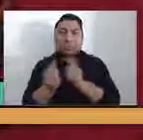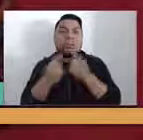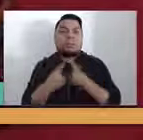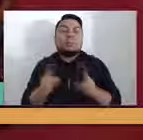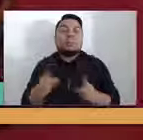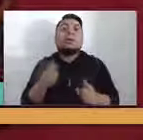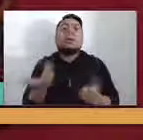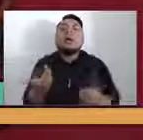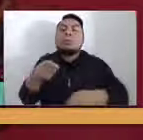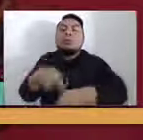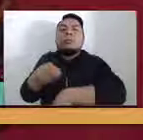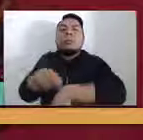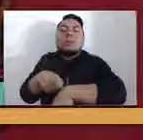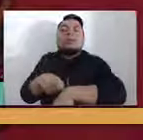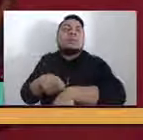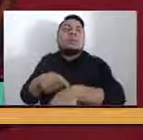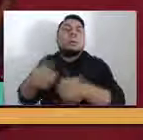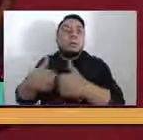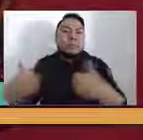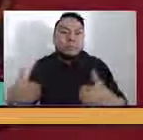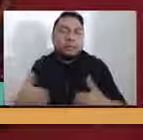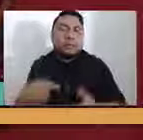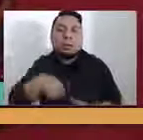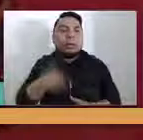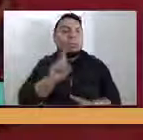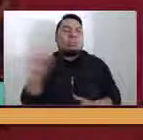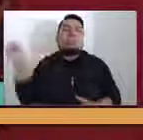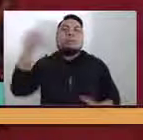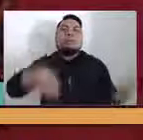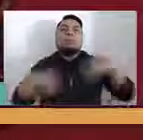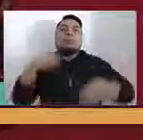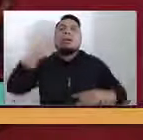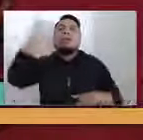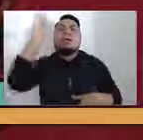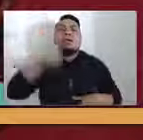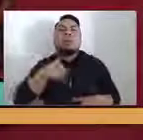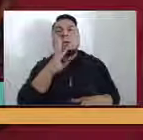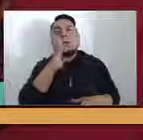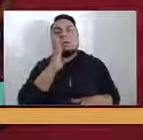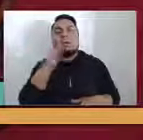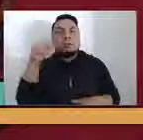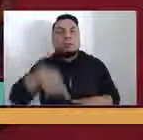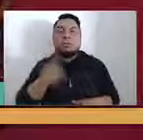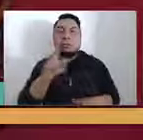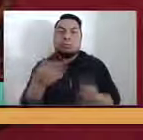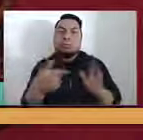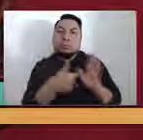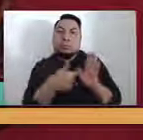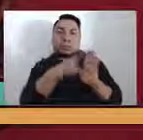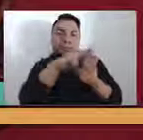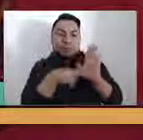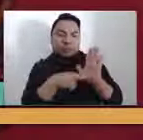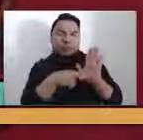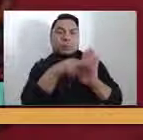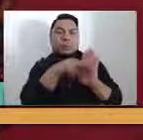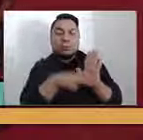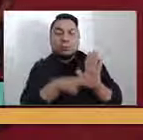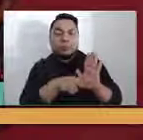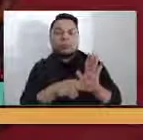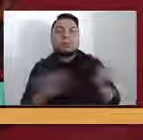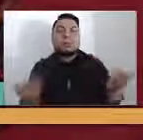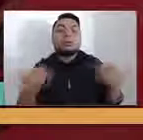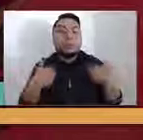fueros respectivos. Acá no van a venir las personas a imponer situaciones que no están en la regla, que no están en el reglamento, y